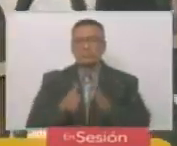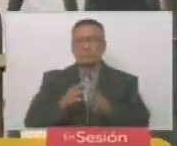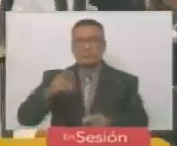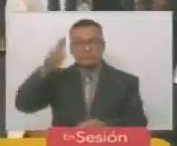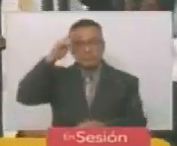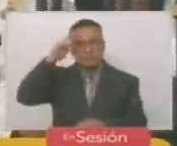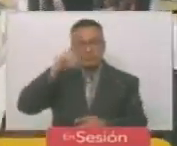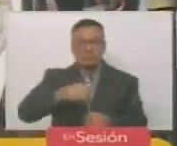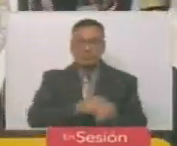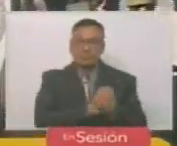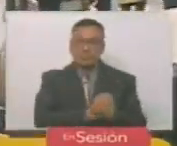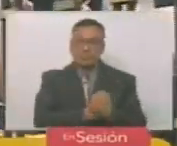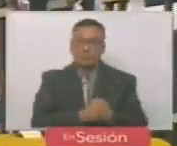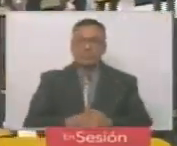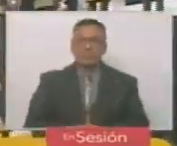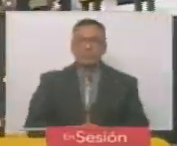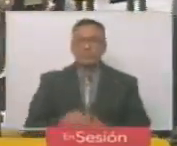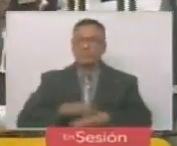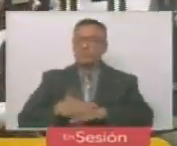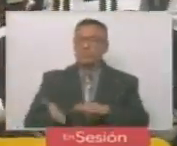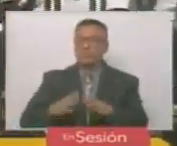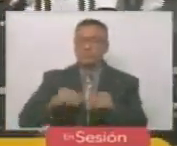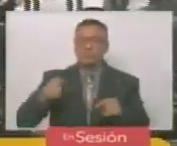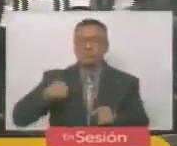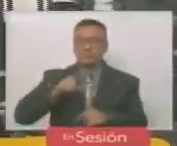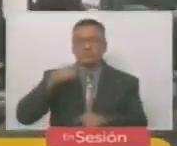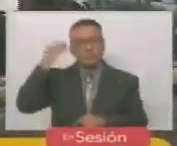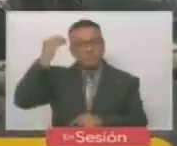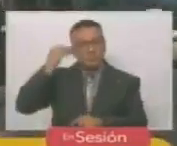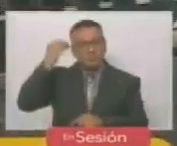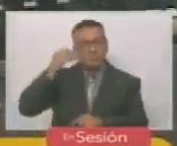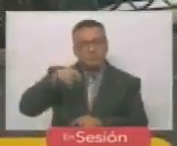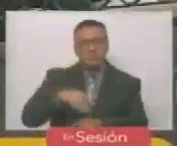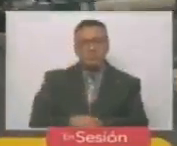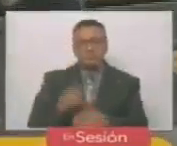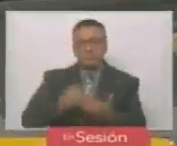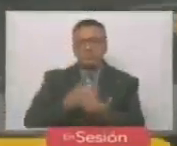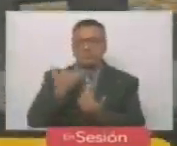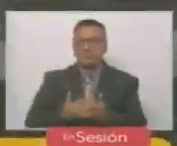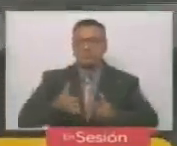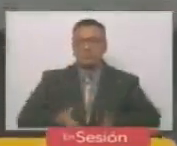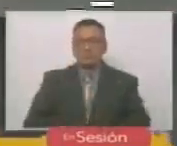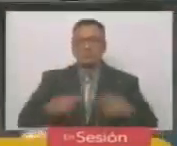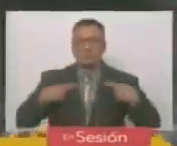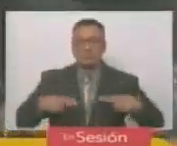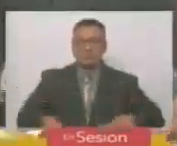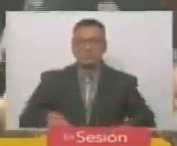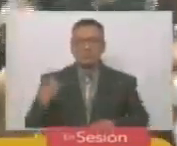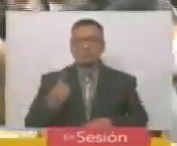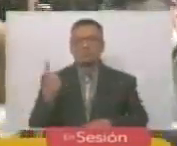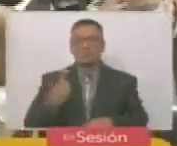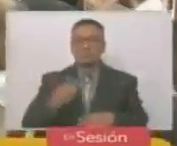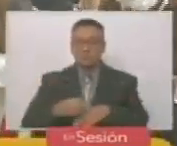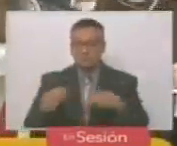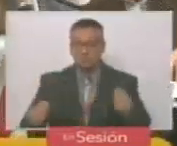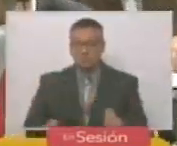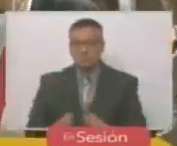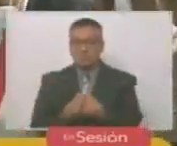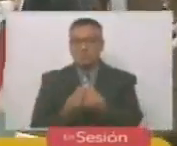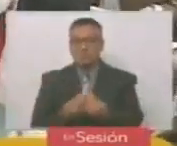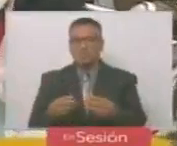respetuosa y amorosa, porque todos y todos creían que el plan parto humanizado era únicamente el acompañamiento a